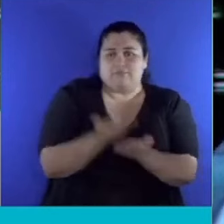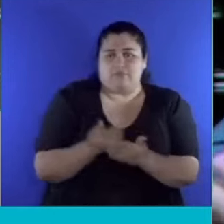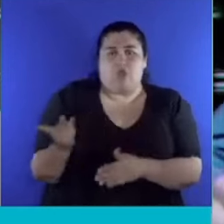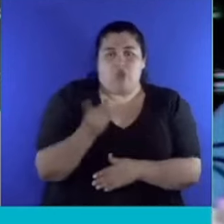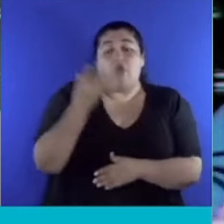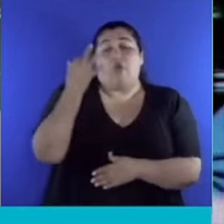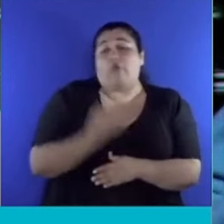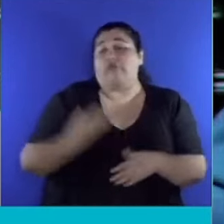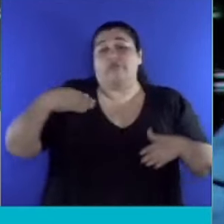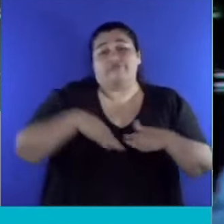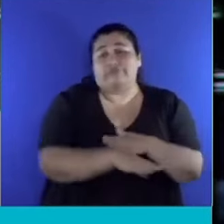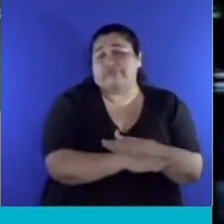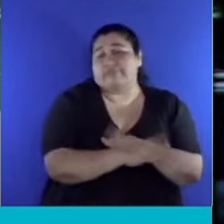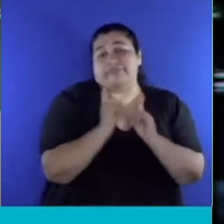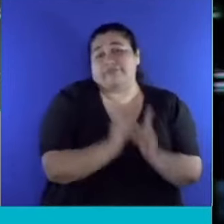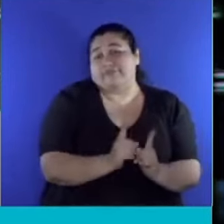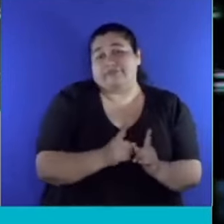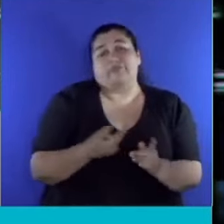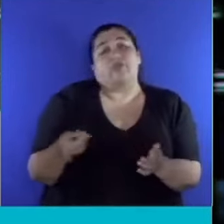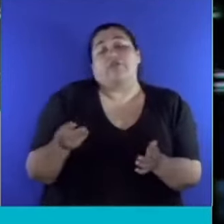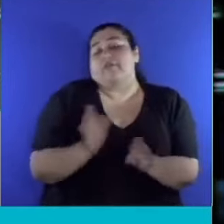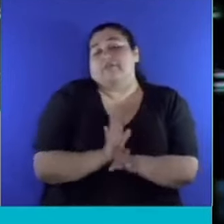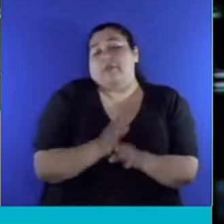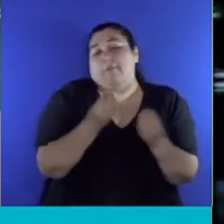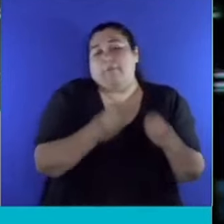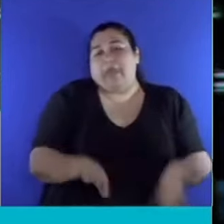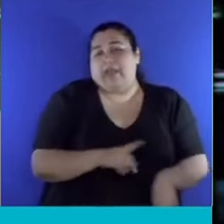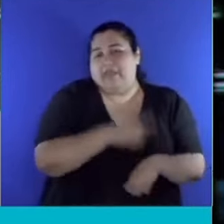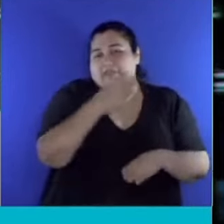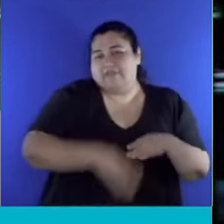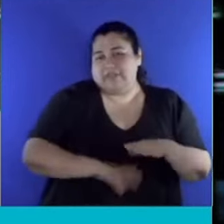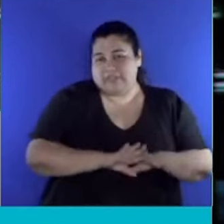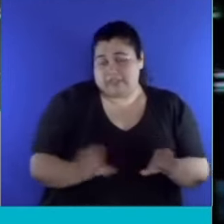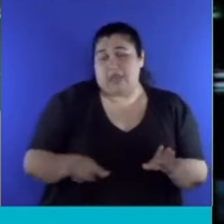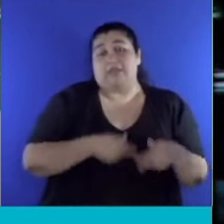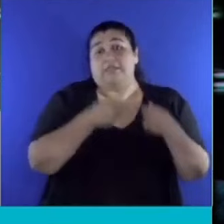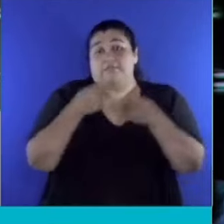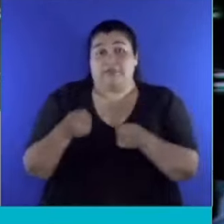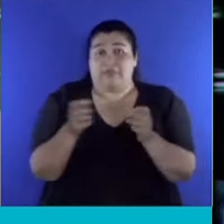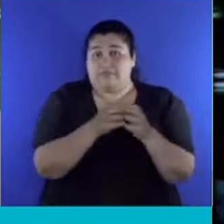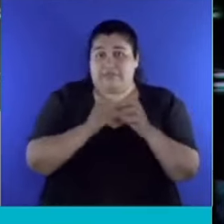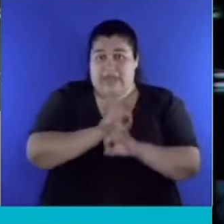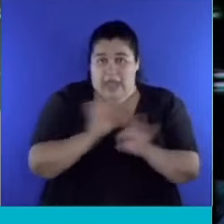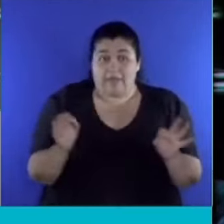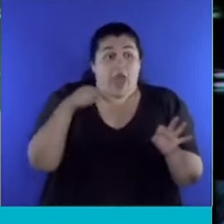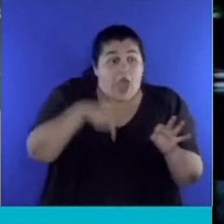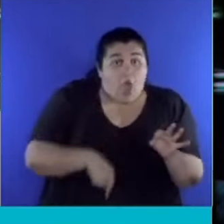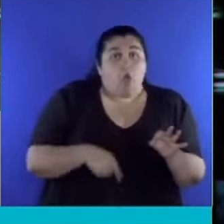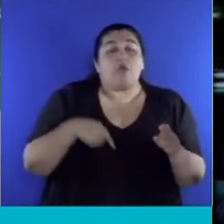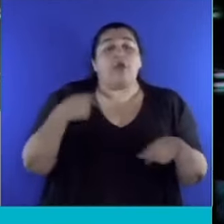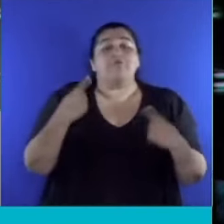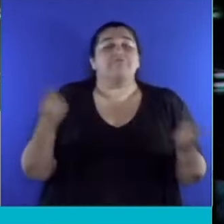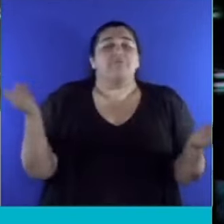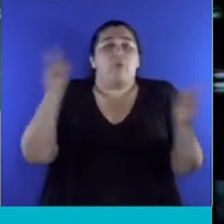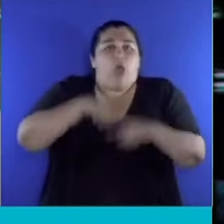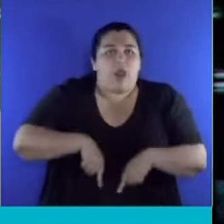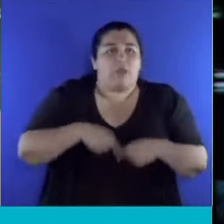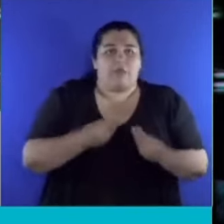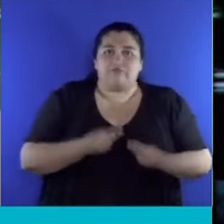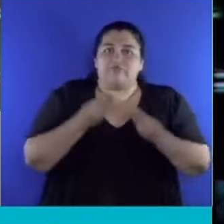perdió estado parlamentario no llegó a tratarse y Considero que si hoy le estamos dando media sanción